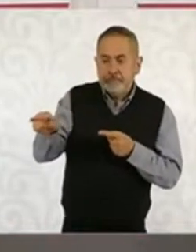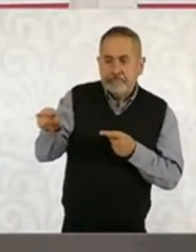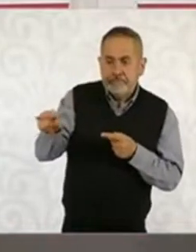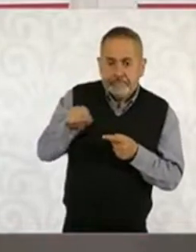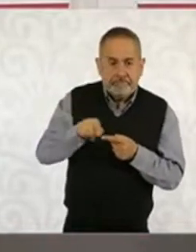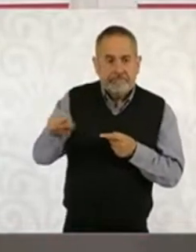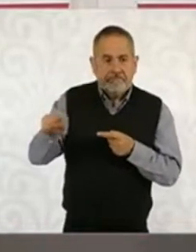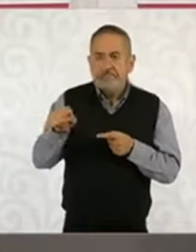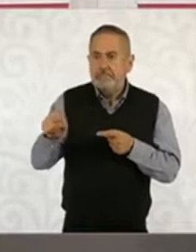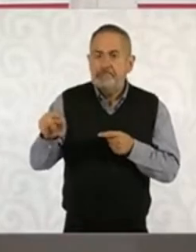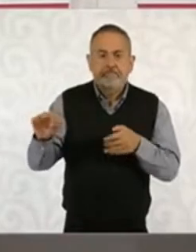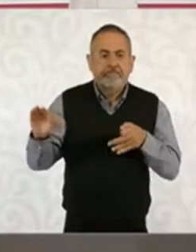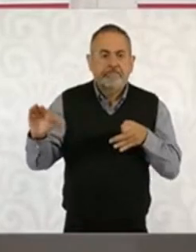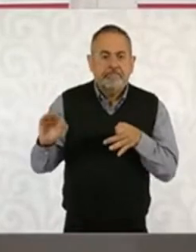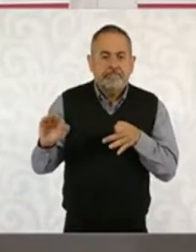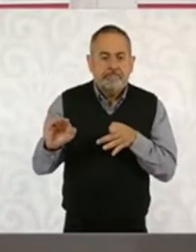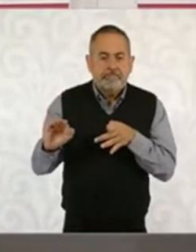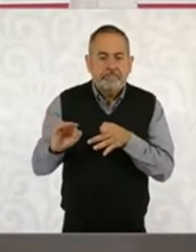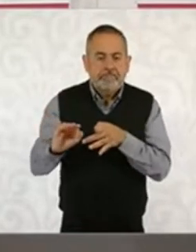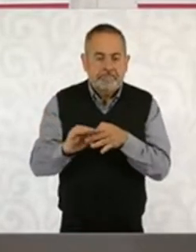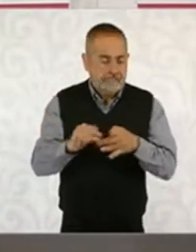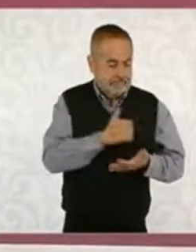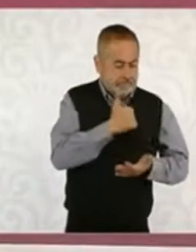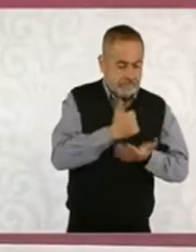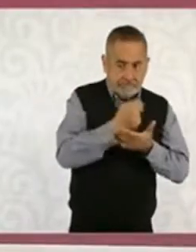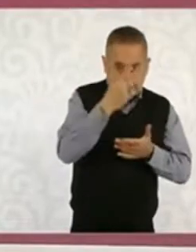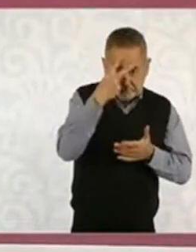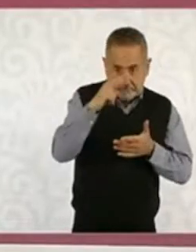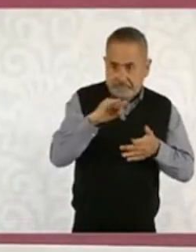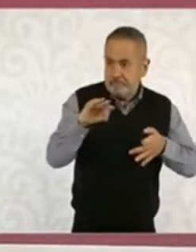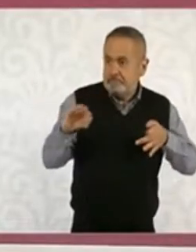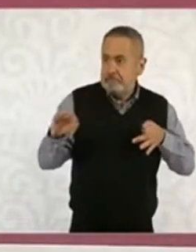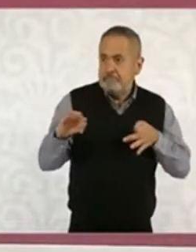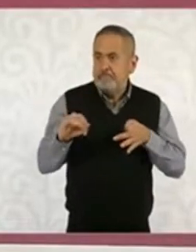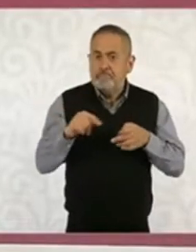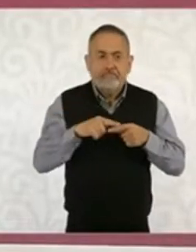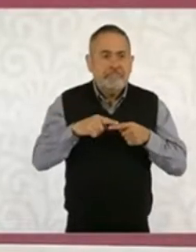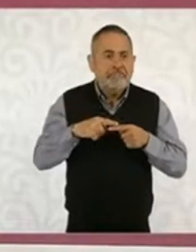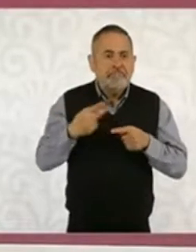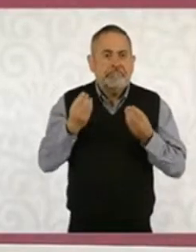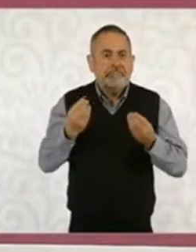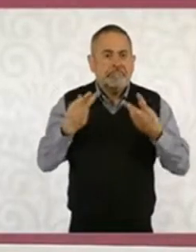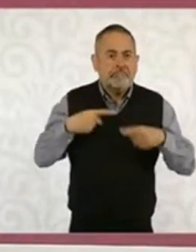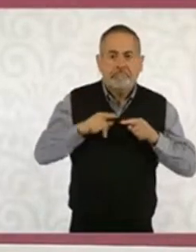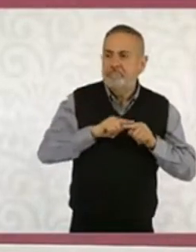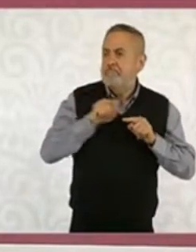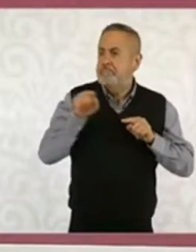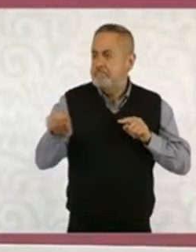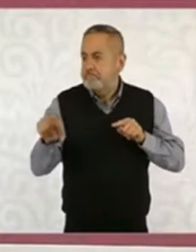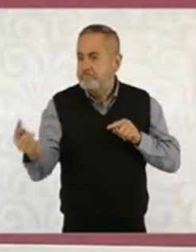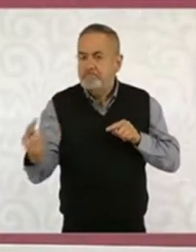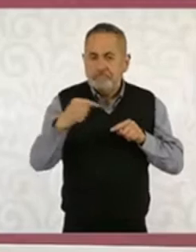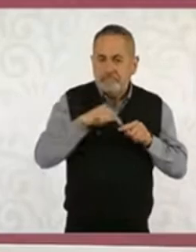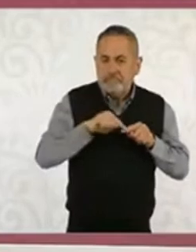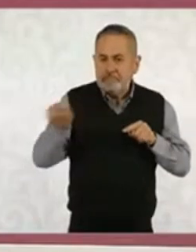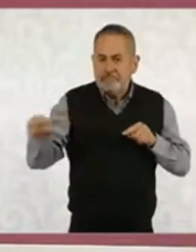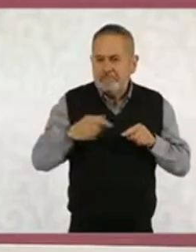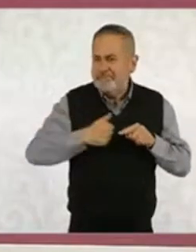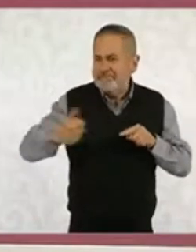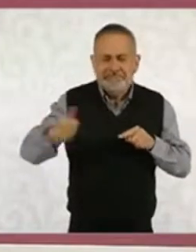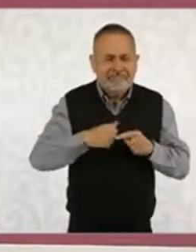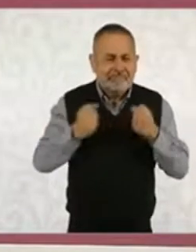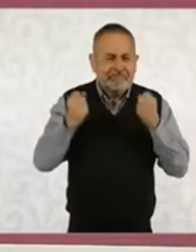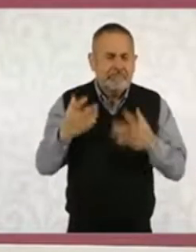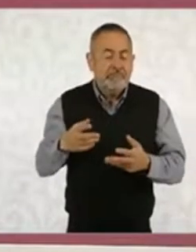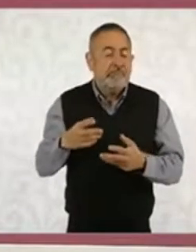generando esa relación con la Ciudad de México, una relación cotidiana de trabajo y hogar o de estudios y hogar. Conocemos personas